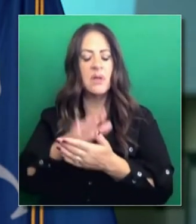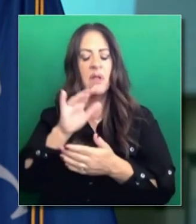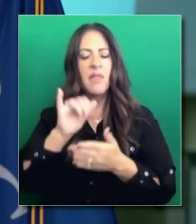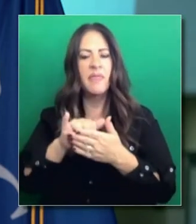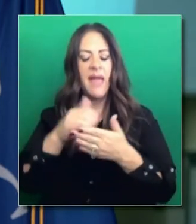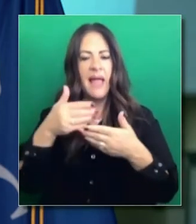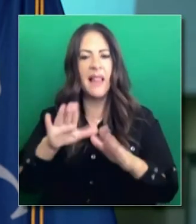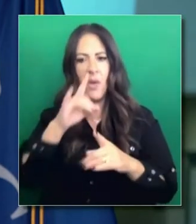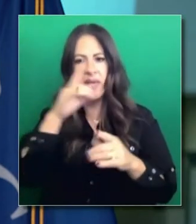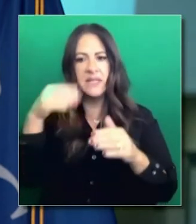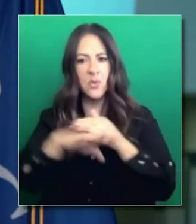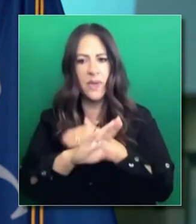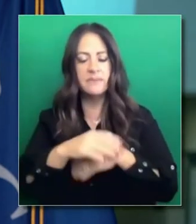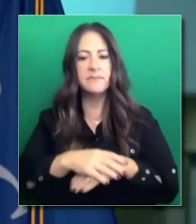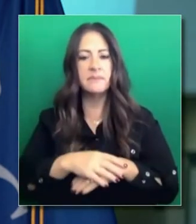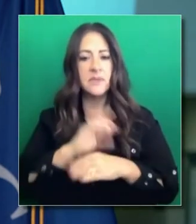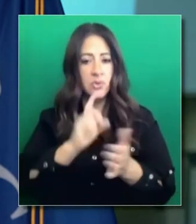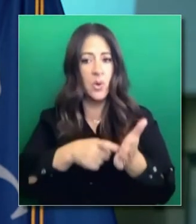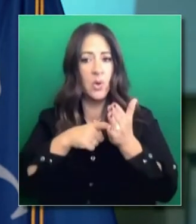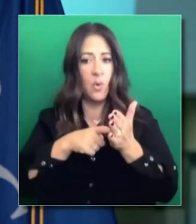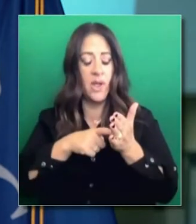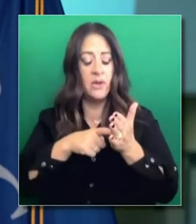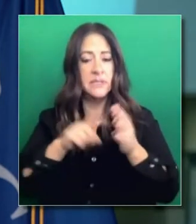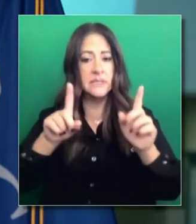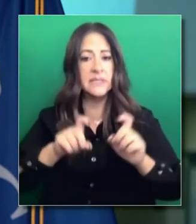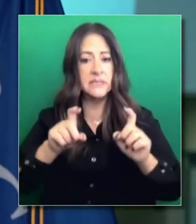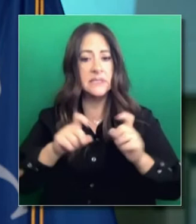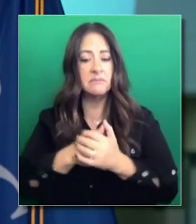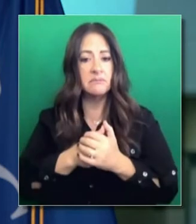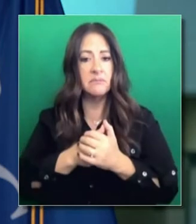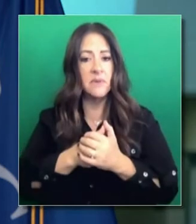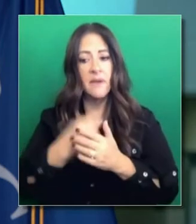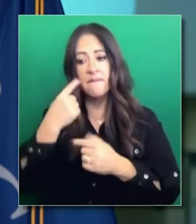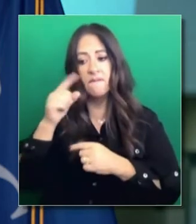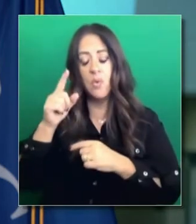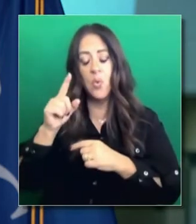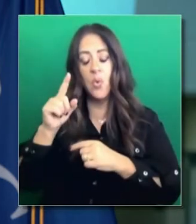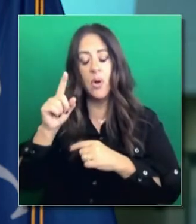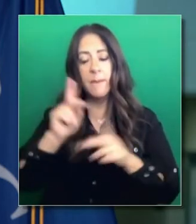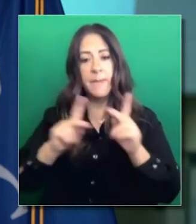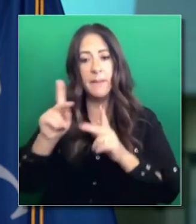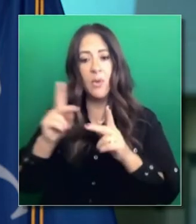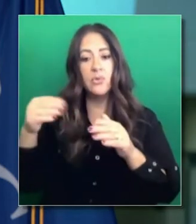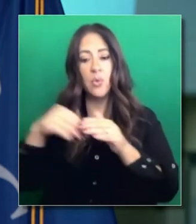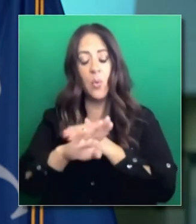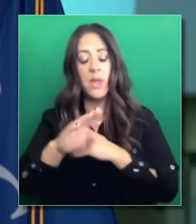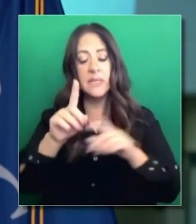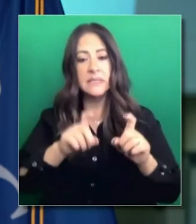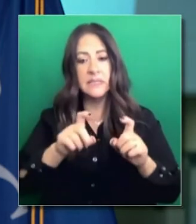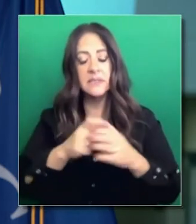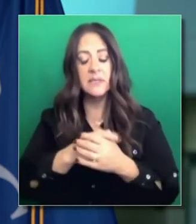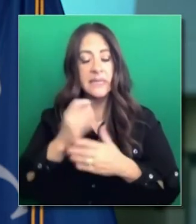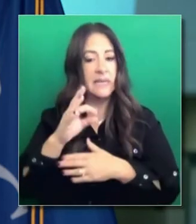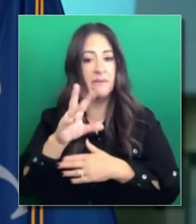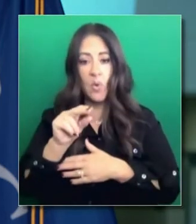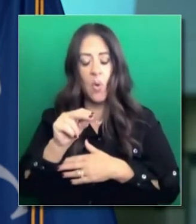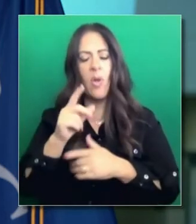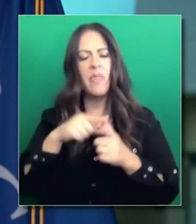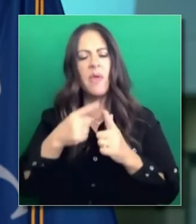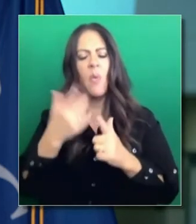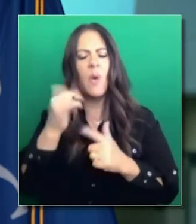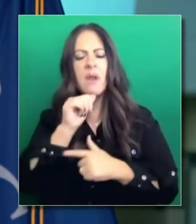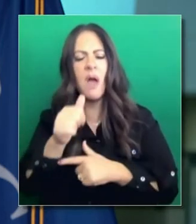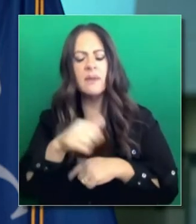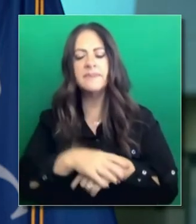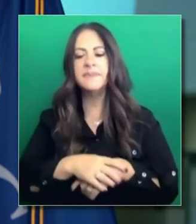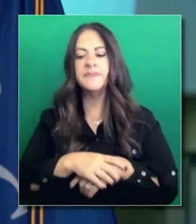las escuelas. ¿Esto es algo obligatorio? O sea, no es algo que uno puede